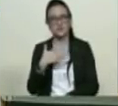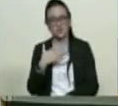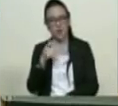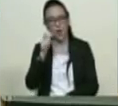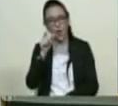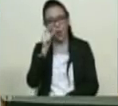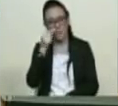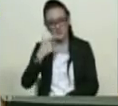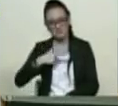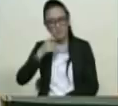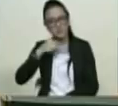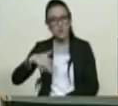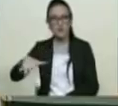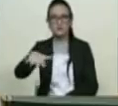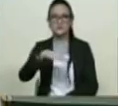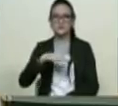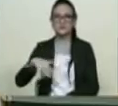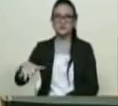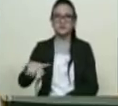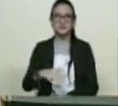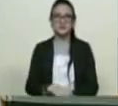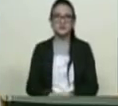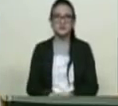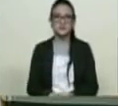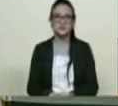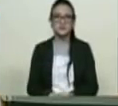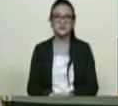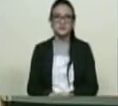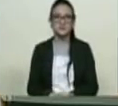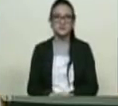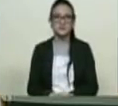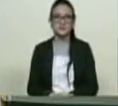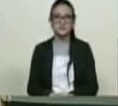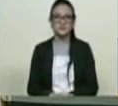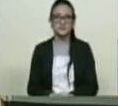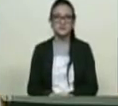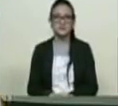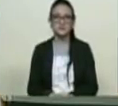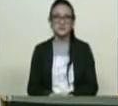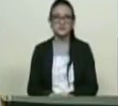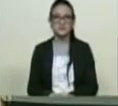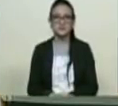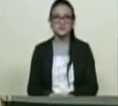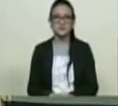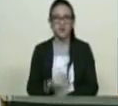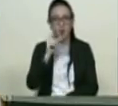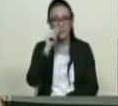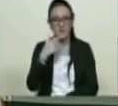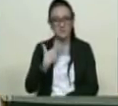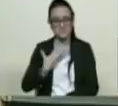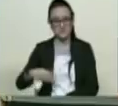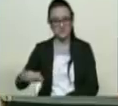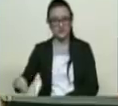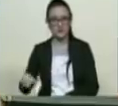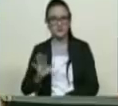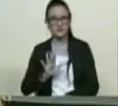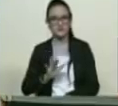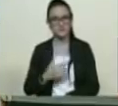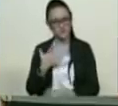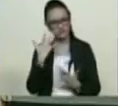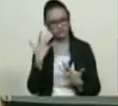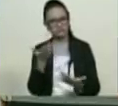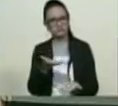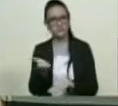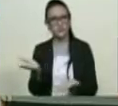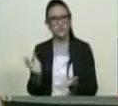pueblo, soy el hombre pueblo, el hombre presidente, estoy aquí. Yo los veo a ustedes,